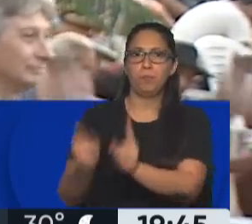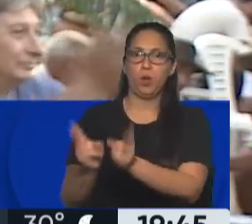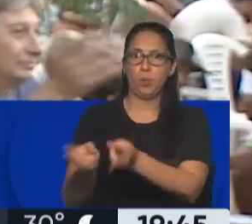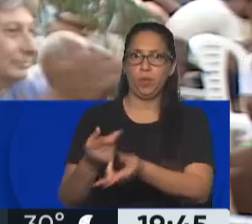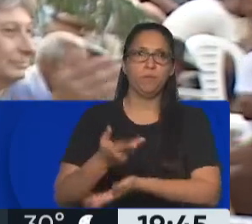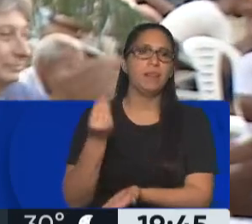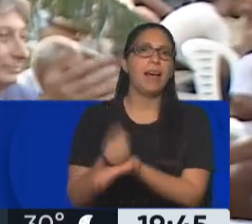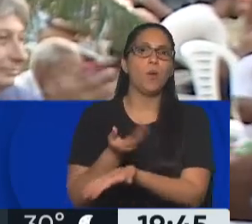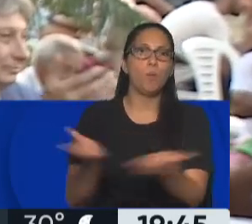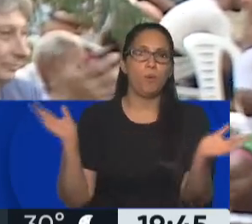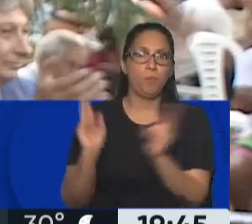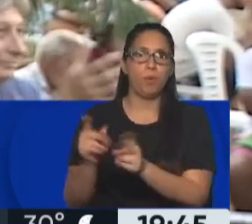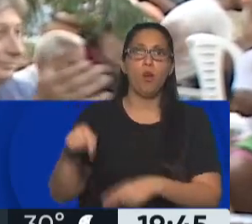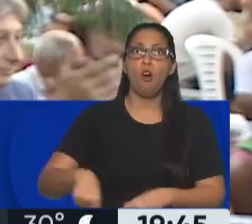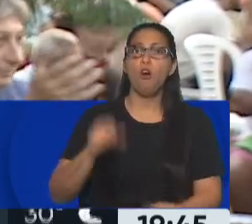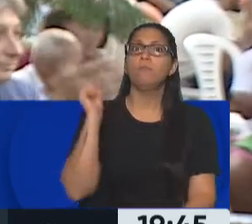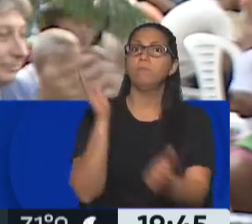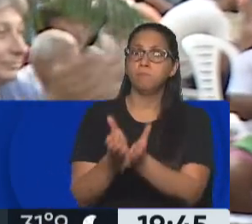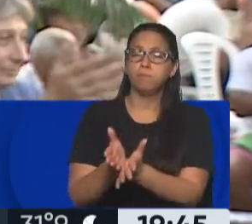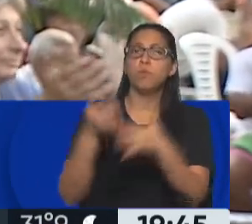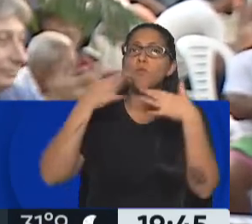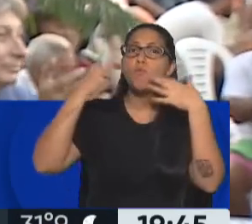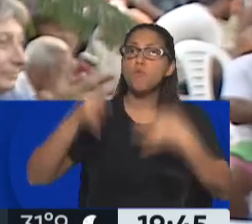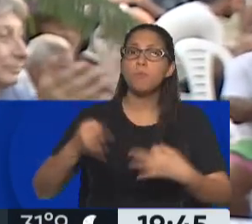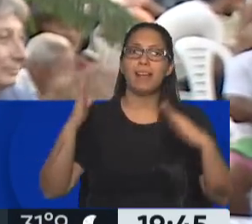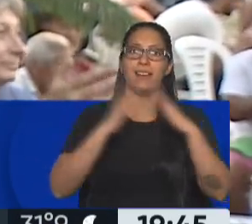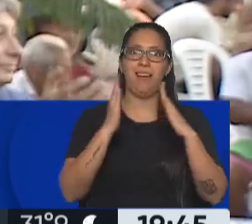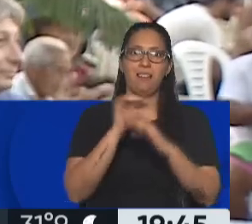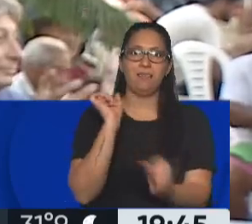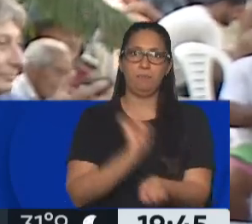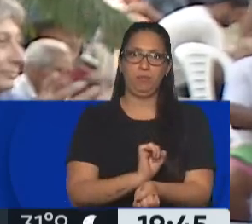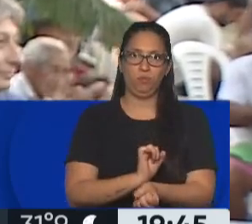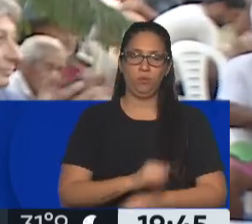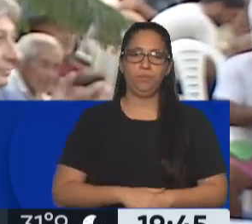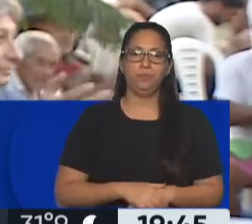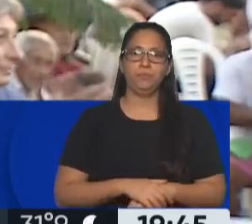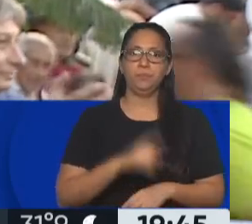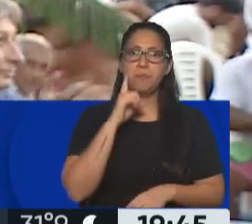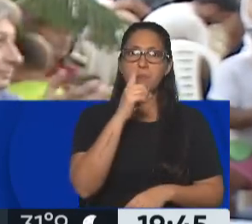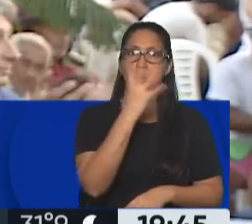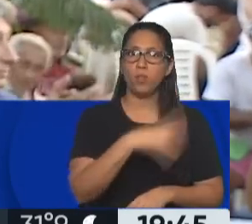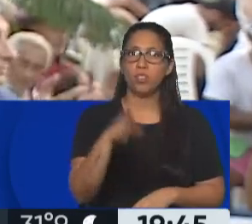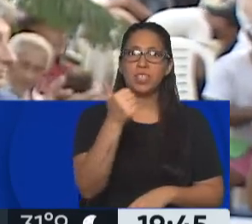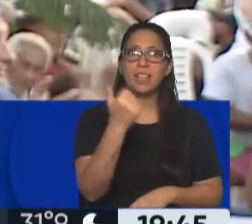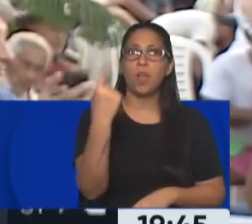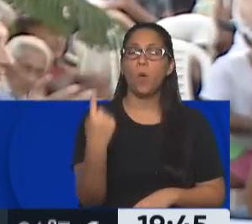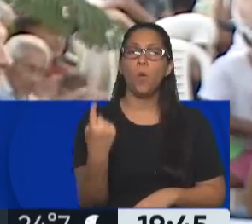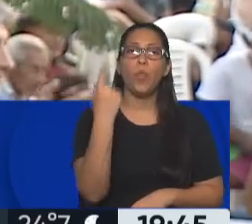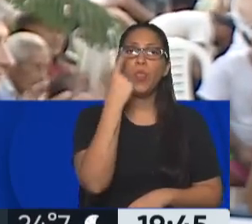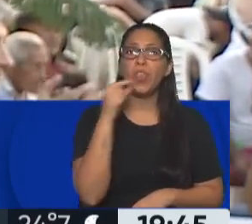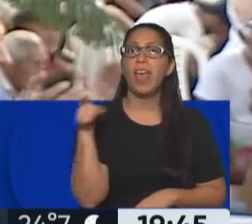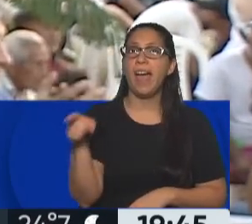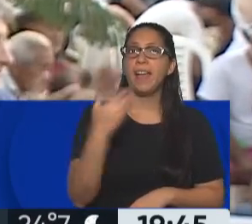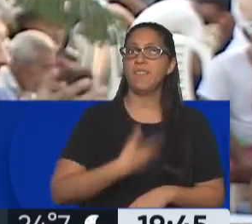cargos públicos. Hoy cumple su pena con prisión domiciliaria. Por sus 1.461 días en los que estuvo